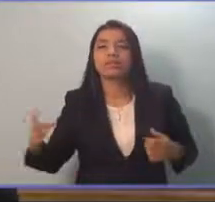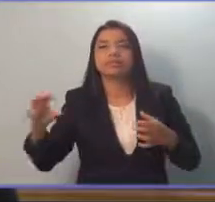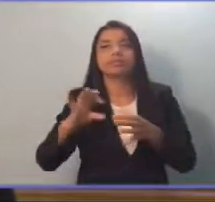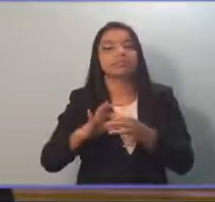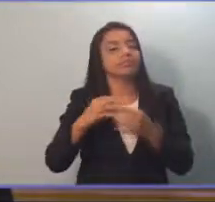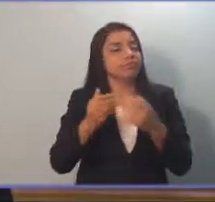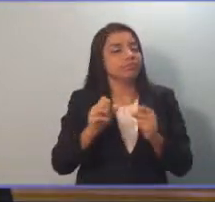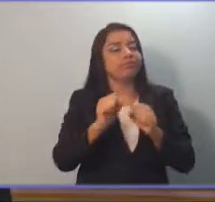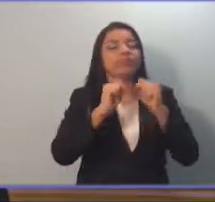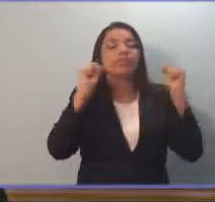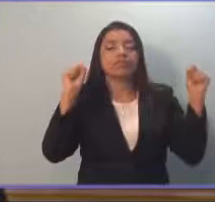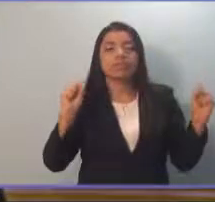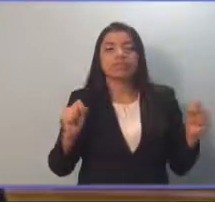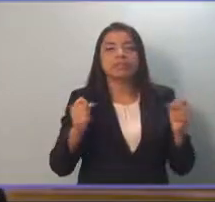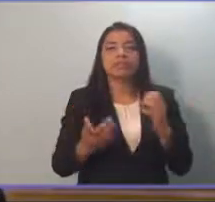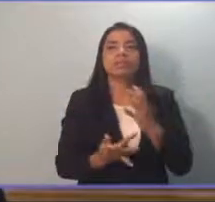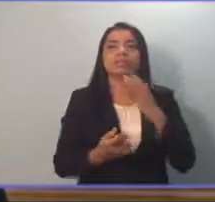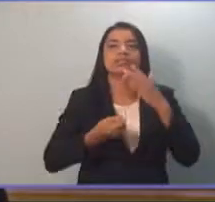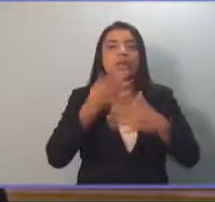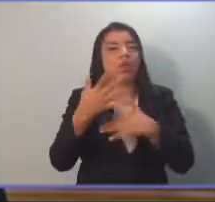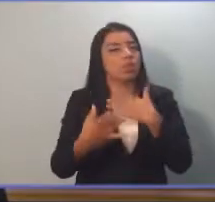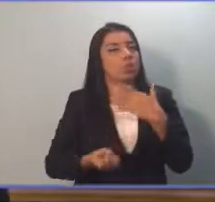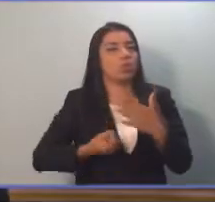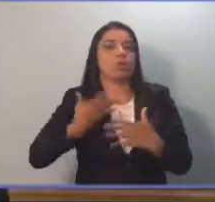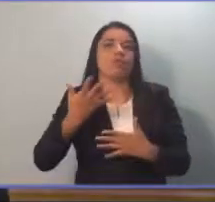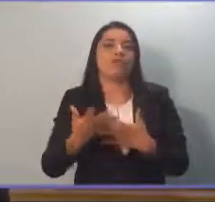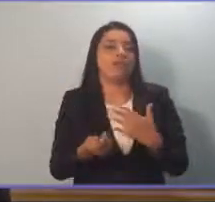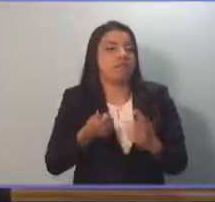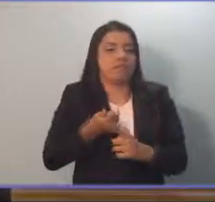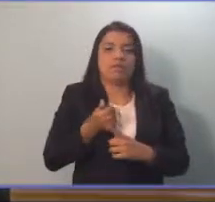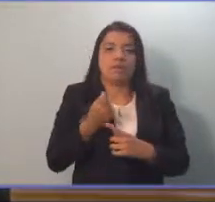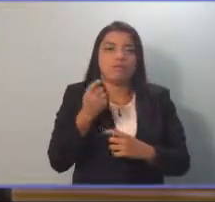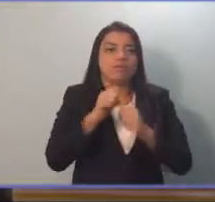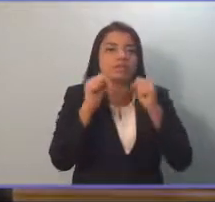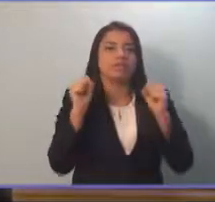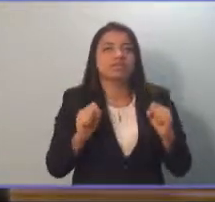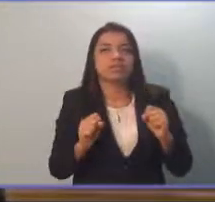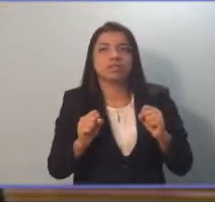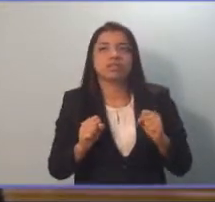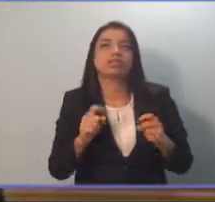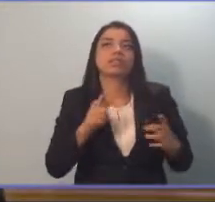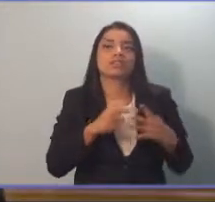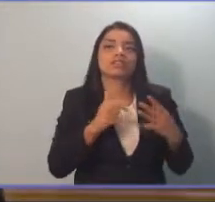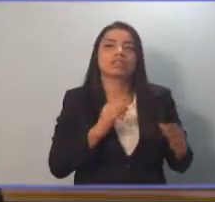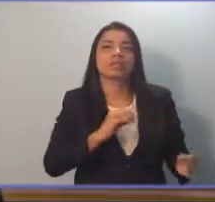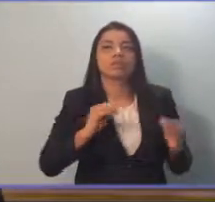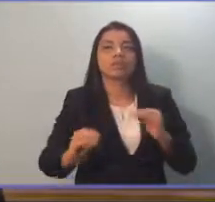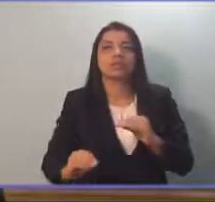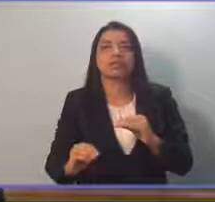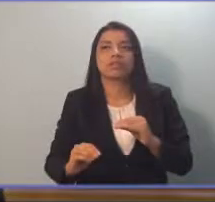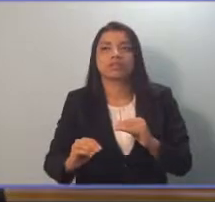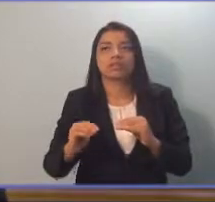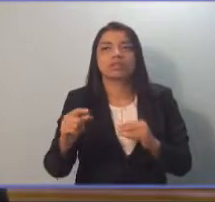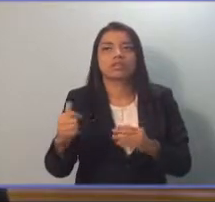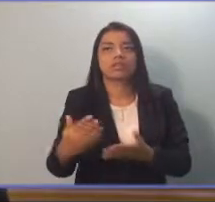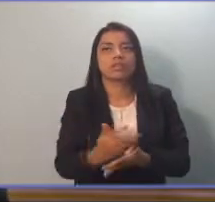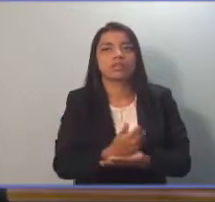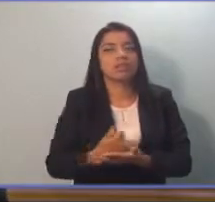sistemas de tecnología se paguen por sí mismos ya con la implementación de estos